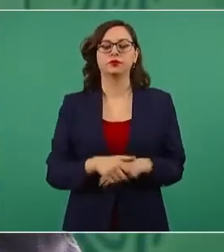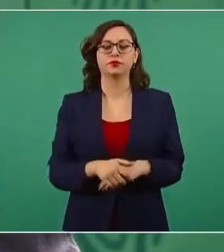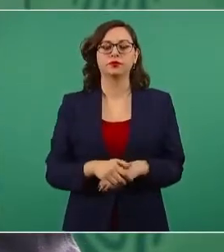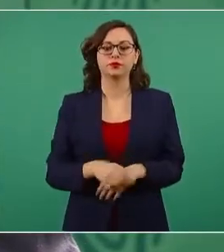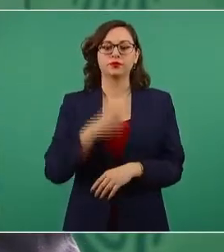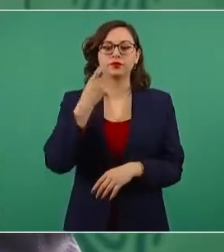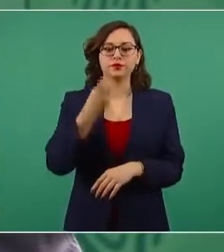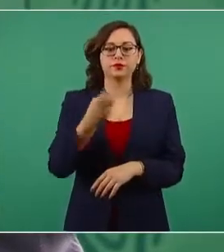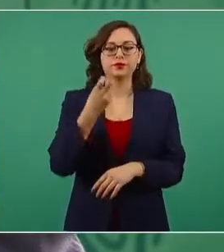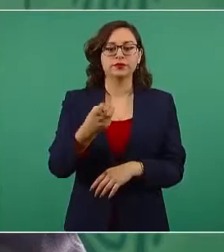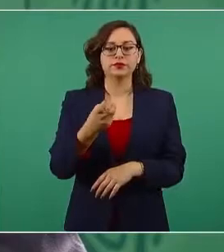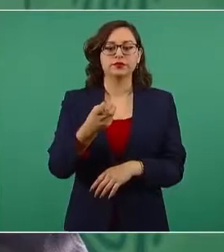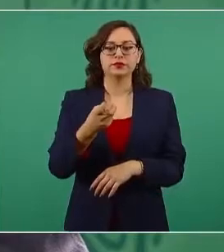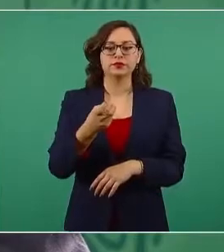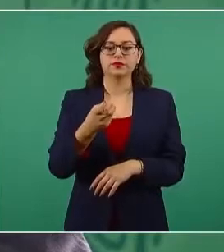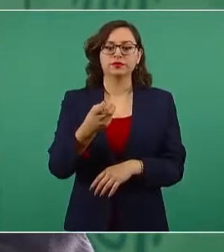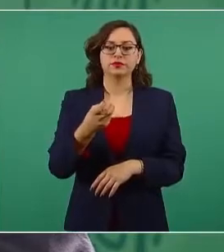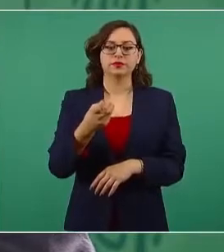Eso es